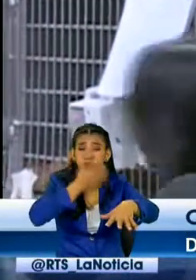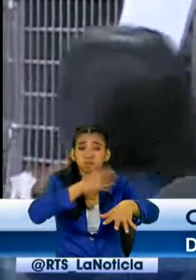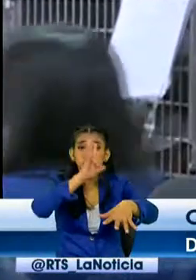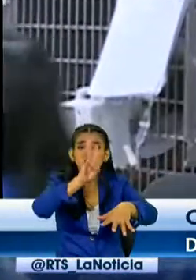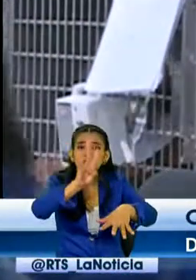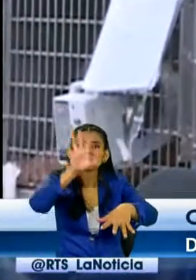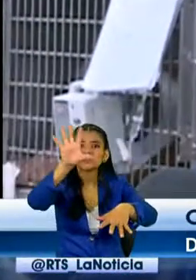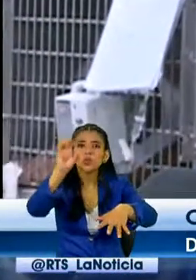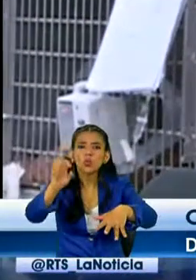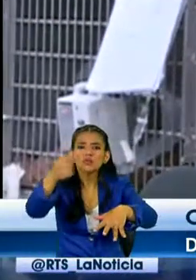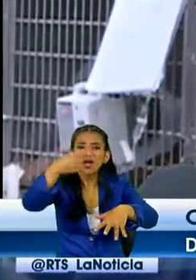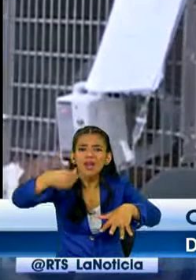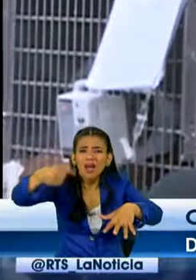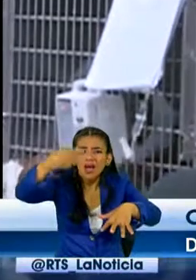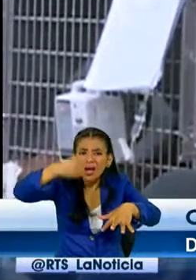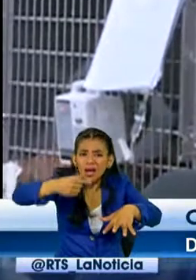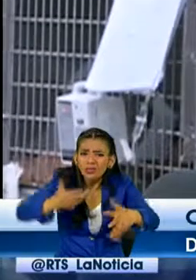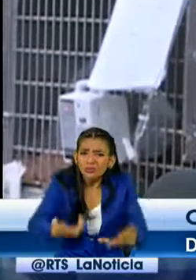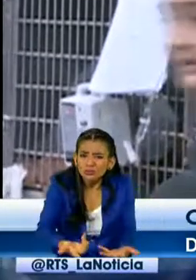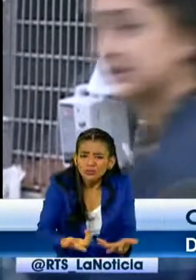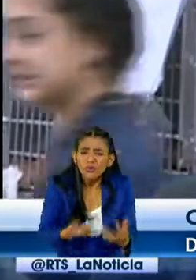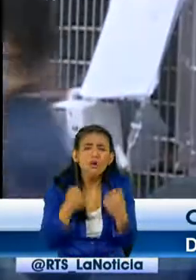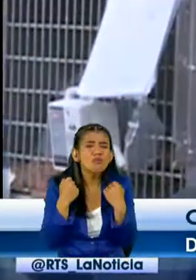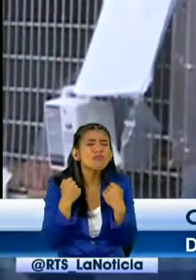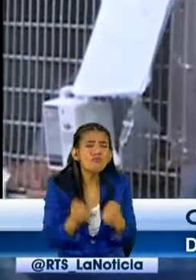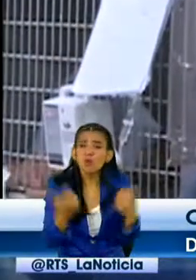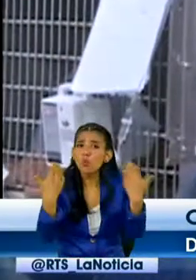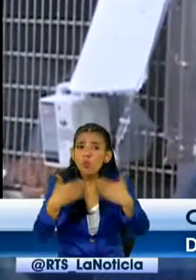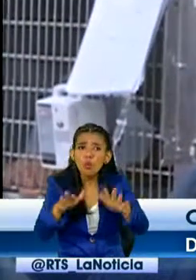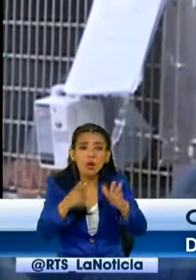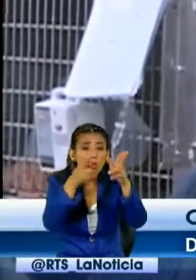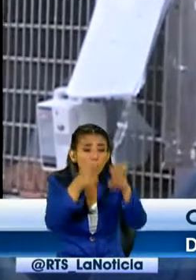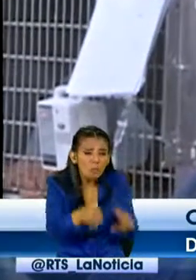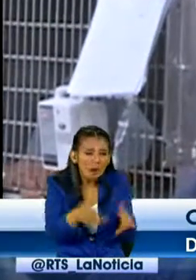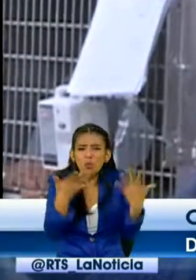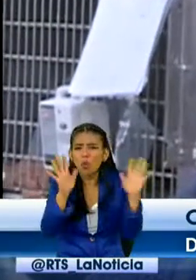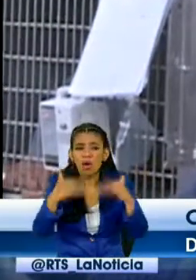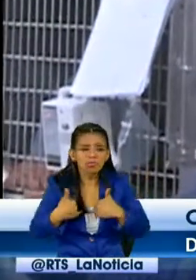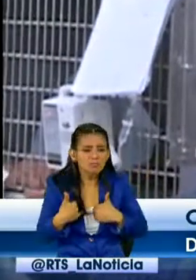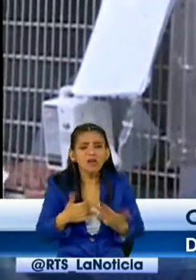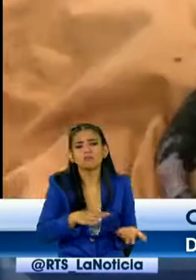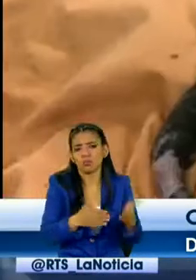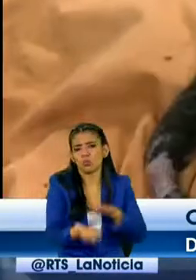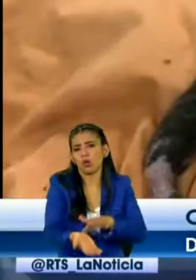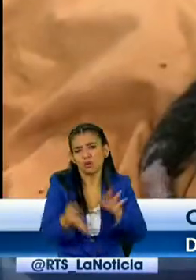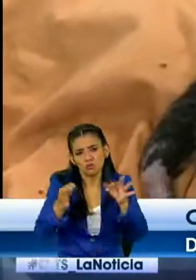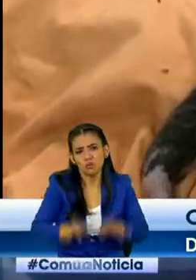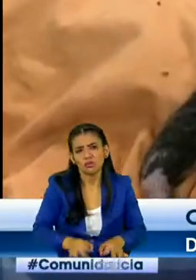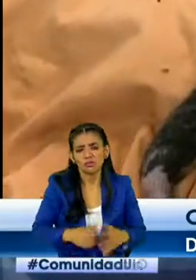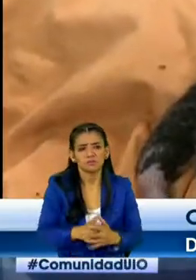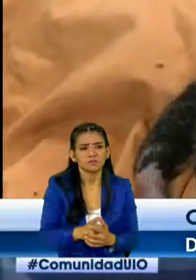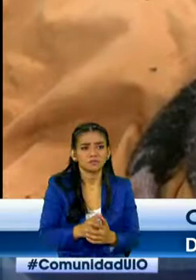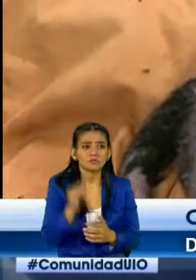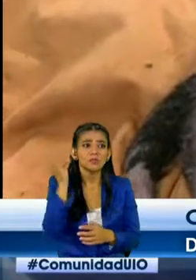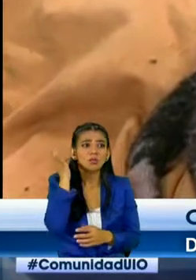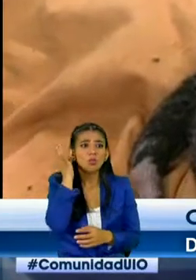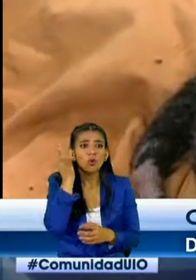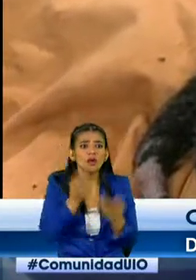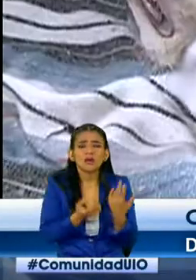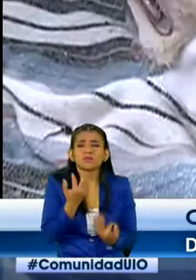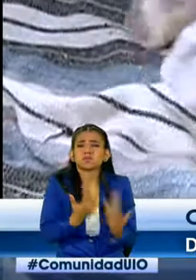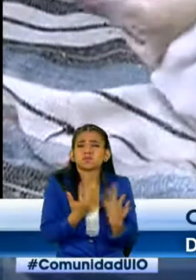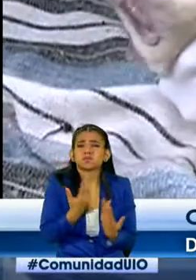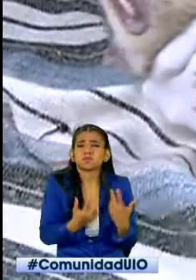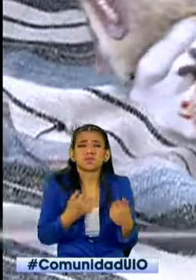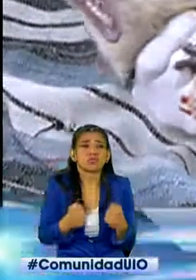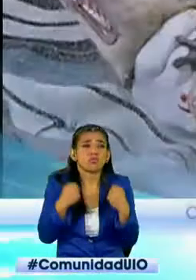750 grados centígrados, lo cual para un ser vivo es letal. La hembra presenta quemaduras graves.